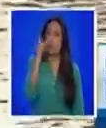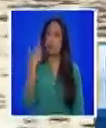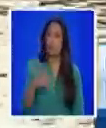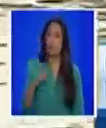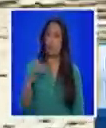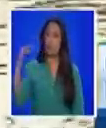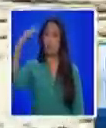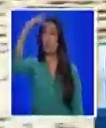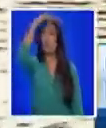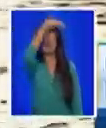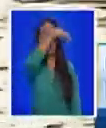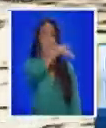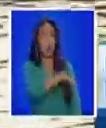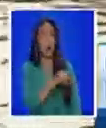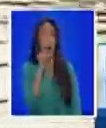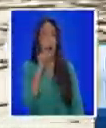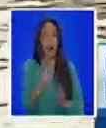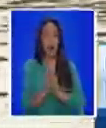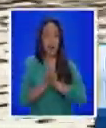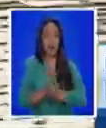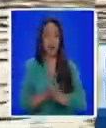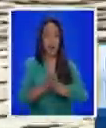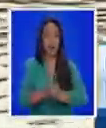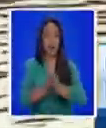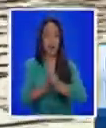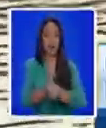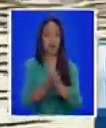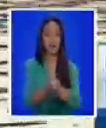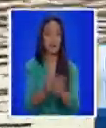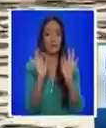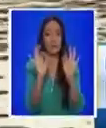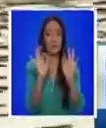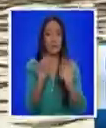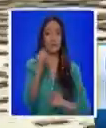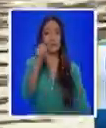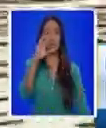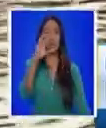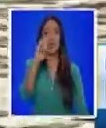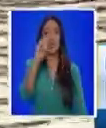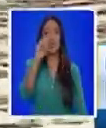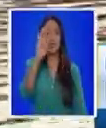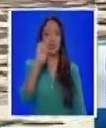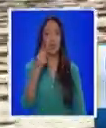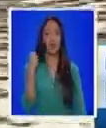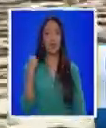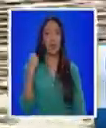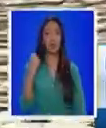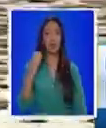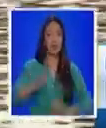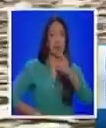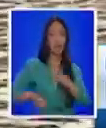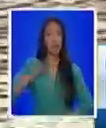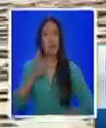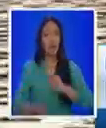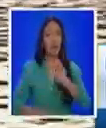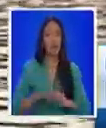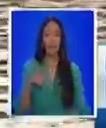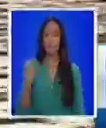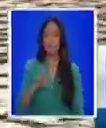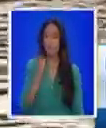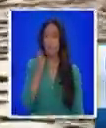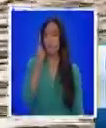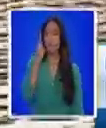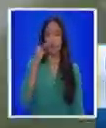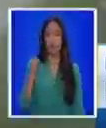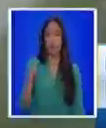pasan por el Arco del Amor. Viene el Comité del Pueblo con toda la fuerza. De verdad que todos estos días ellos